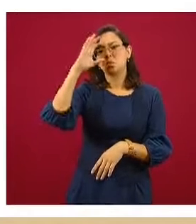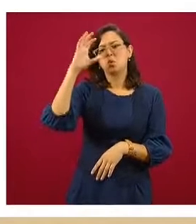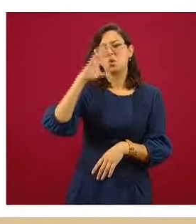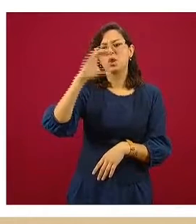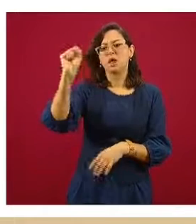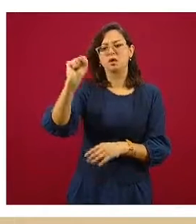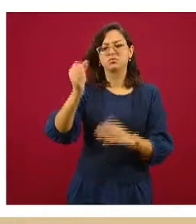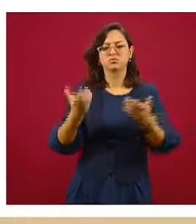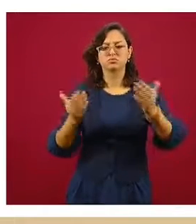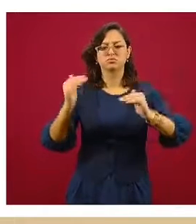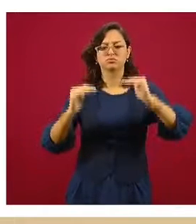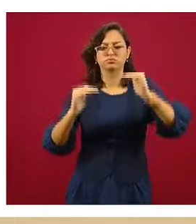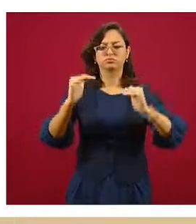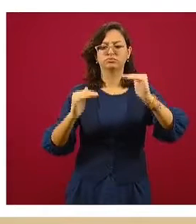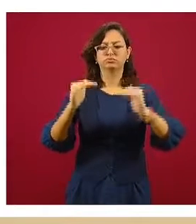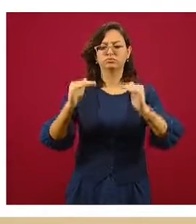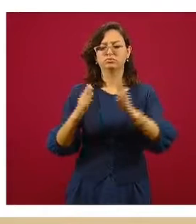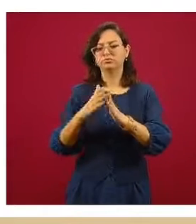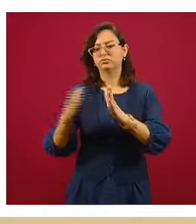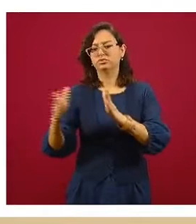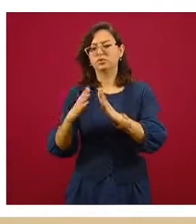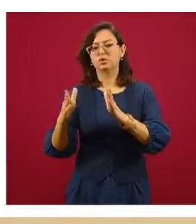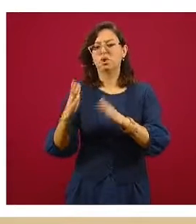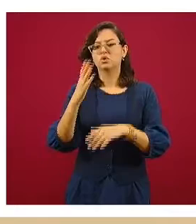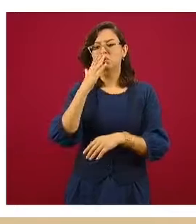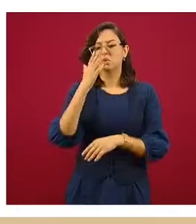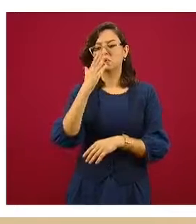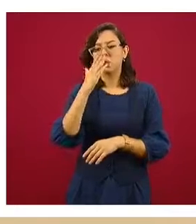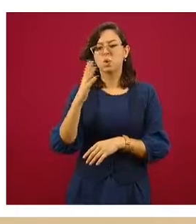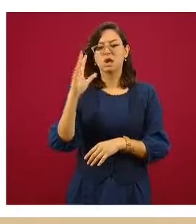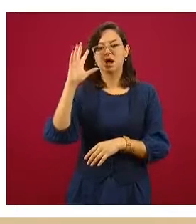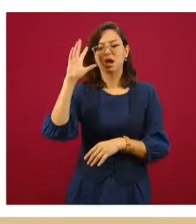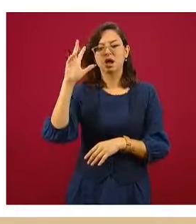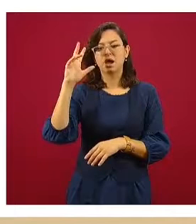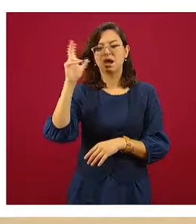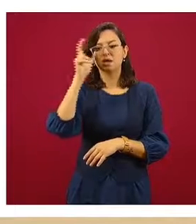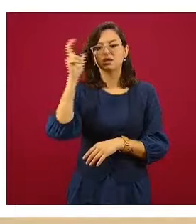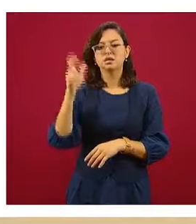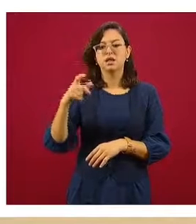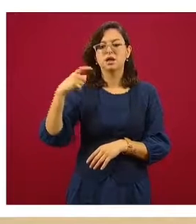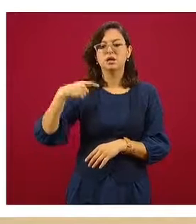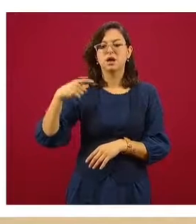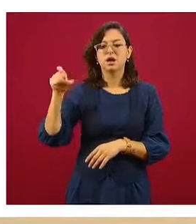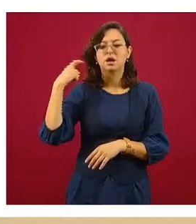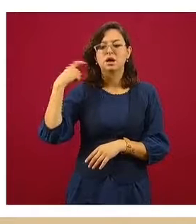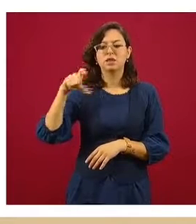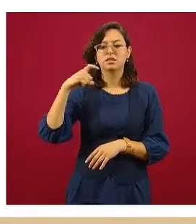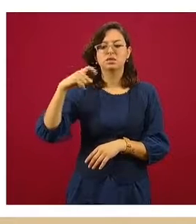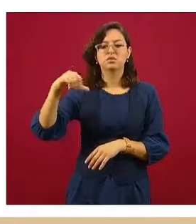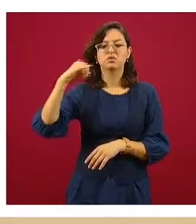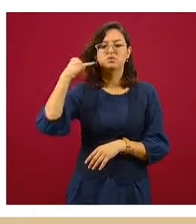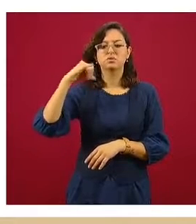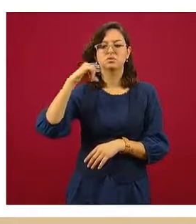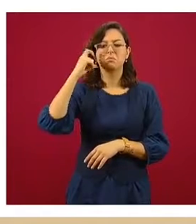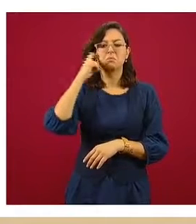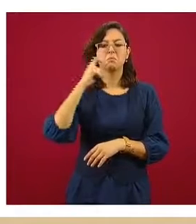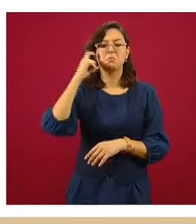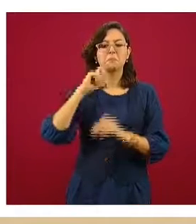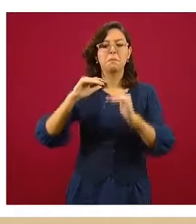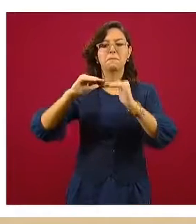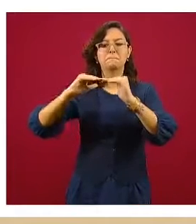lado derecho vemos reducciones: Sonora, Hidalgo, Querétaro, Yucatán y Guerrero, con una reducción de